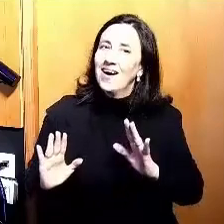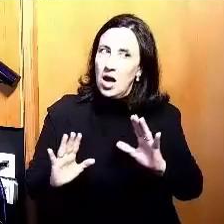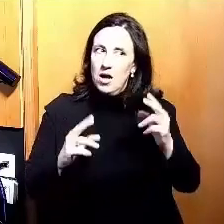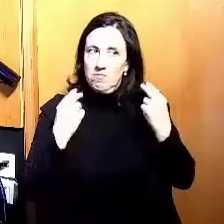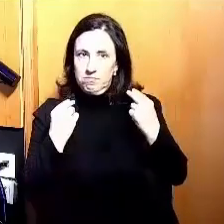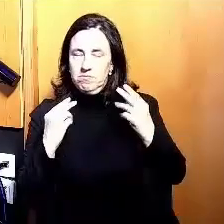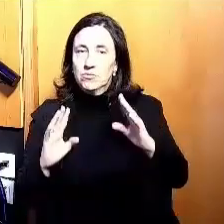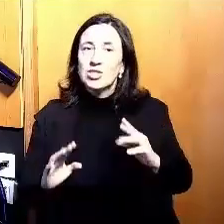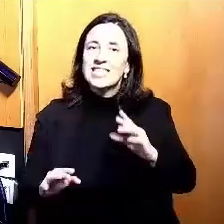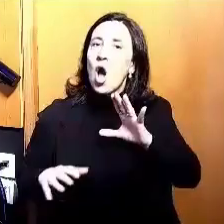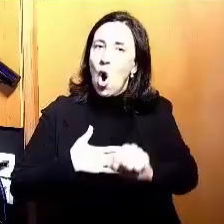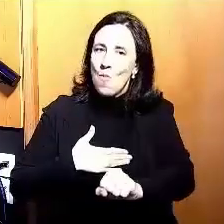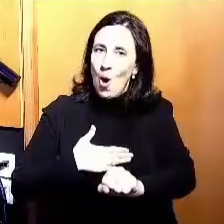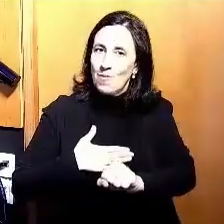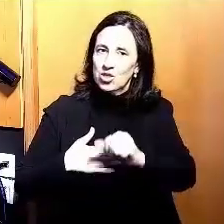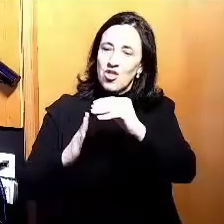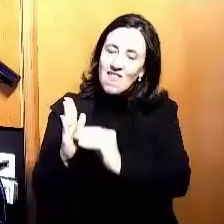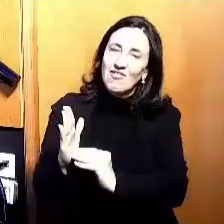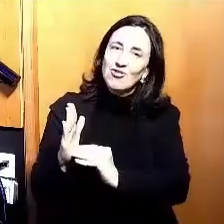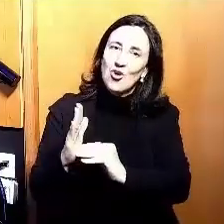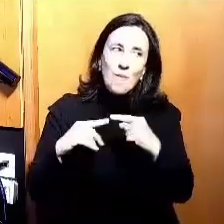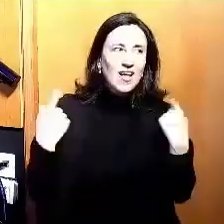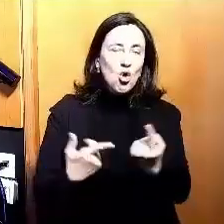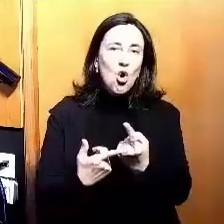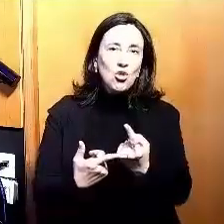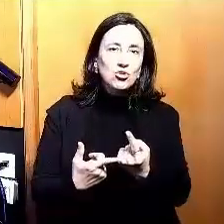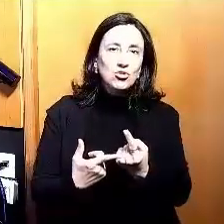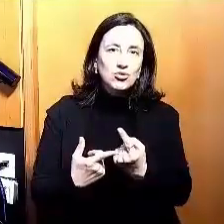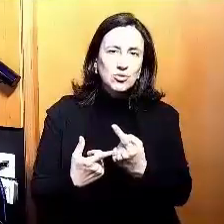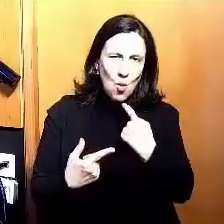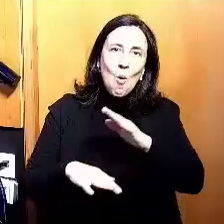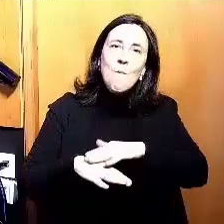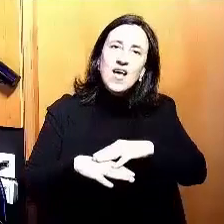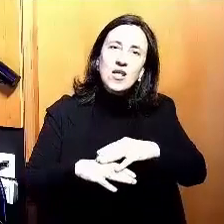hay un compromiso de datos abiertos en la discusión